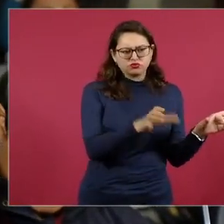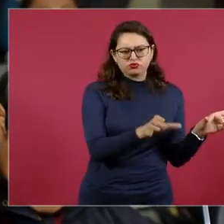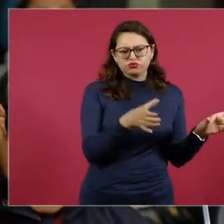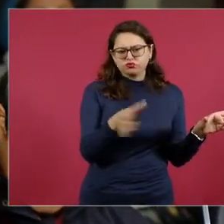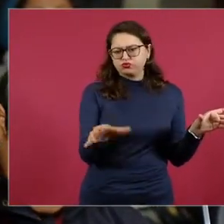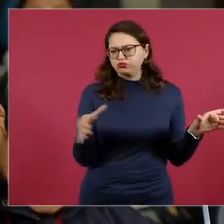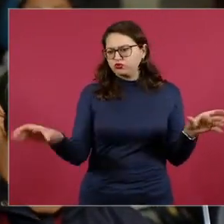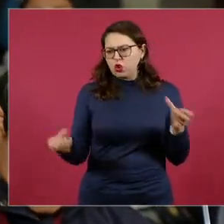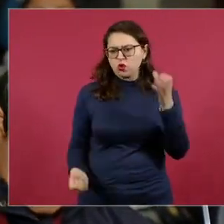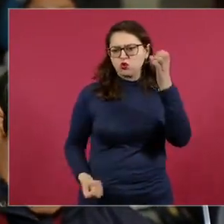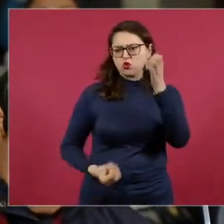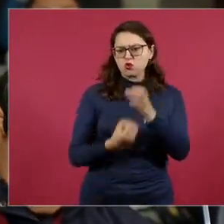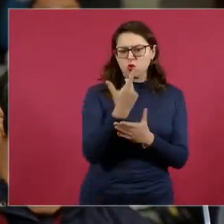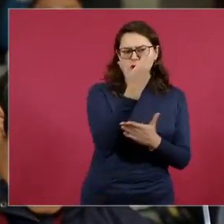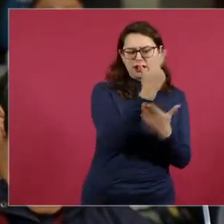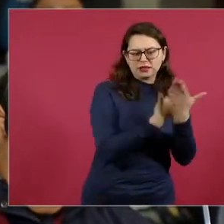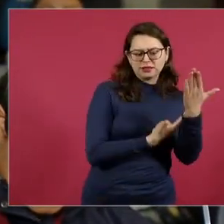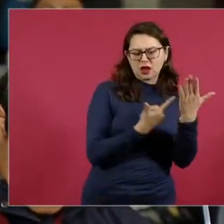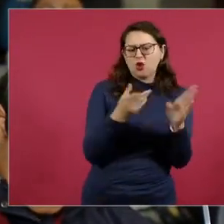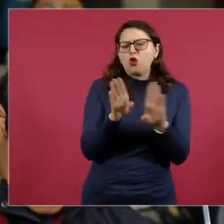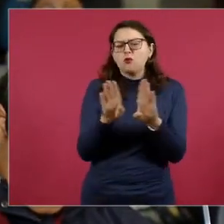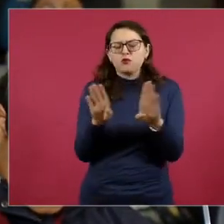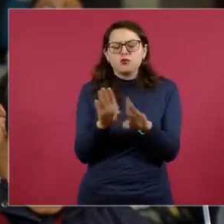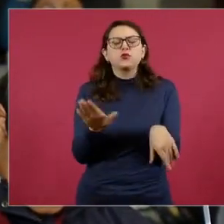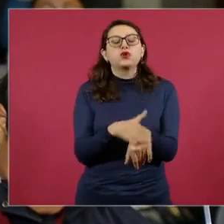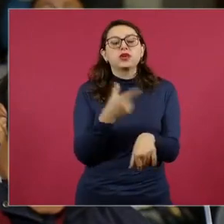registro. Por ejemplo,